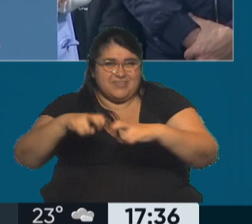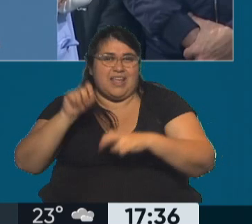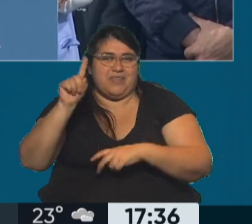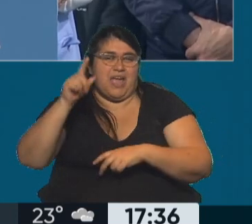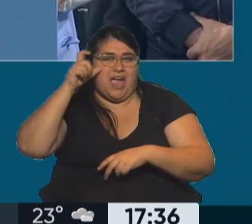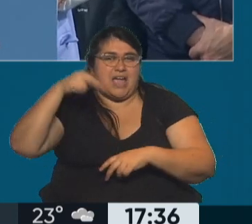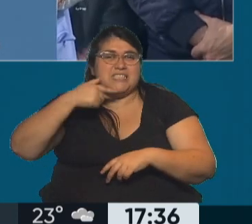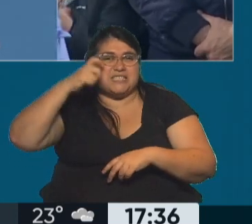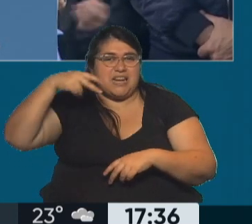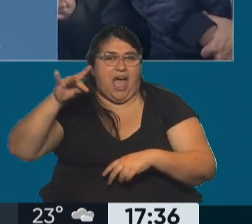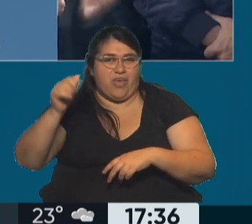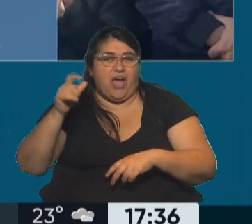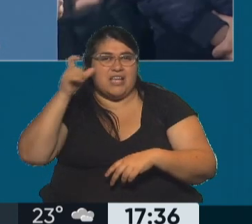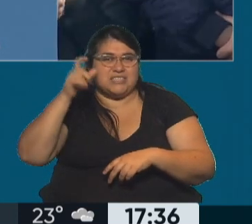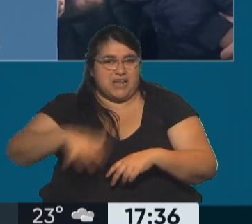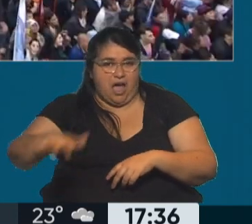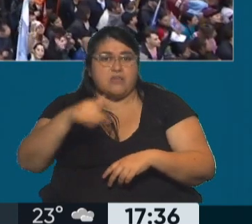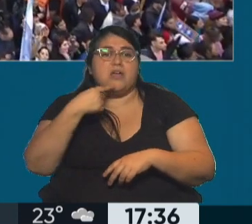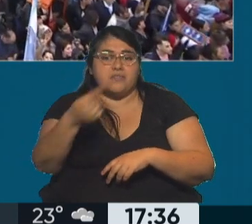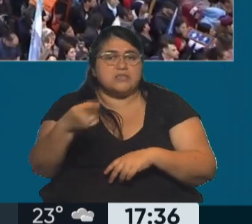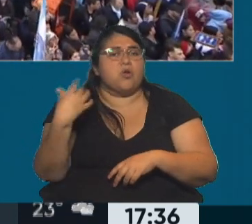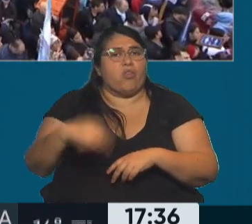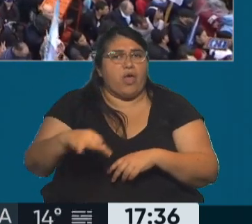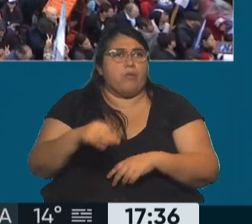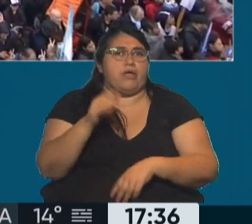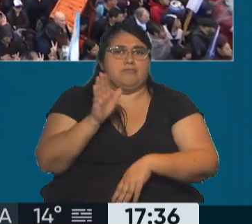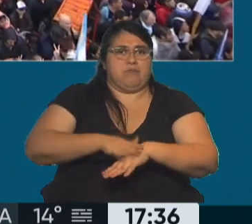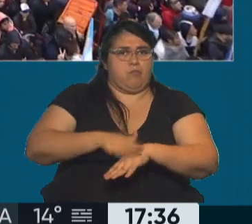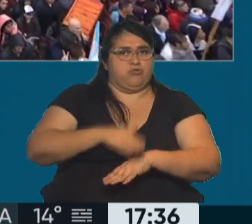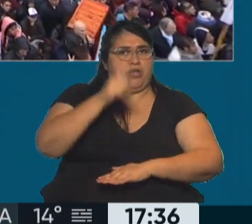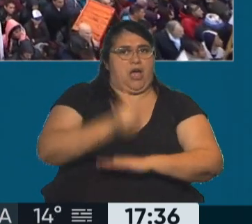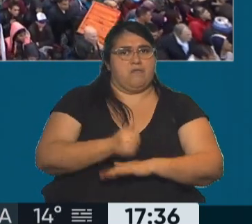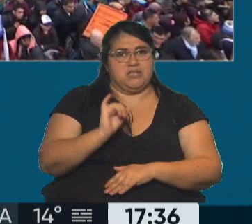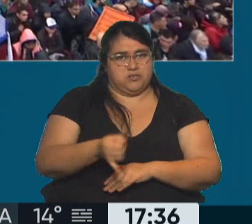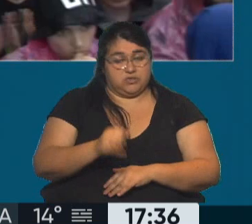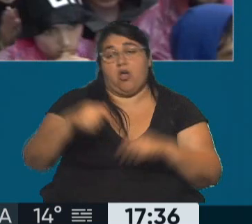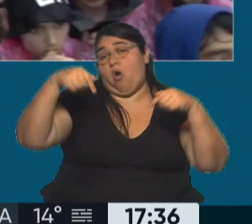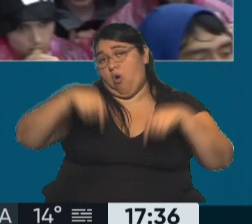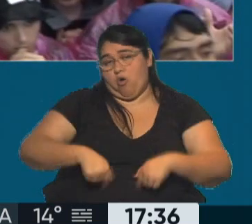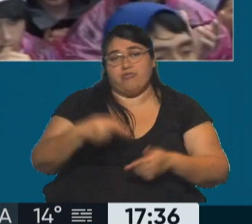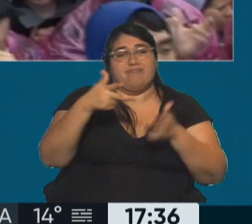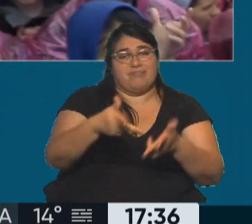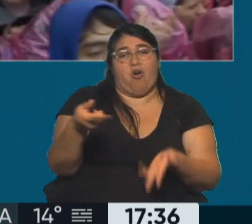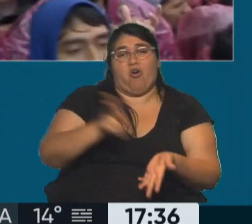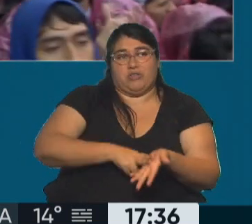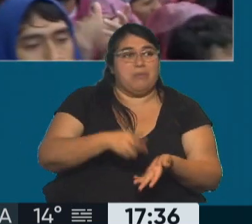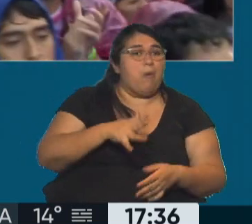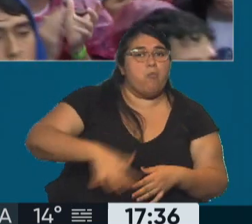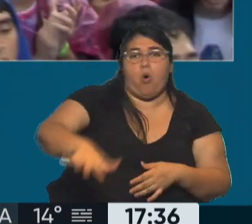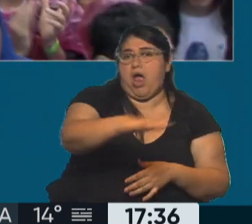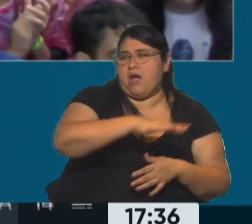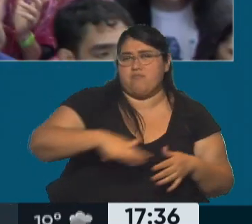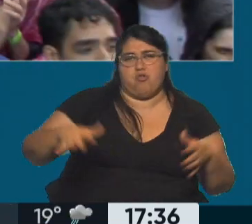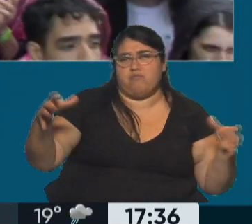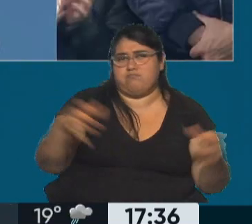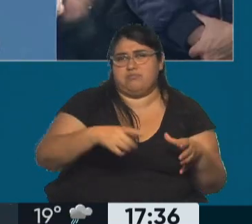decía a los intendentes y a los dirigentes, agarren el bastón de mariscal. Bueno, hoy también se lo dice al pueblo en su conjunto, a la